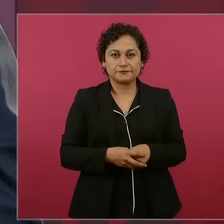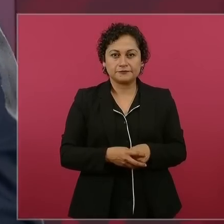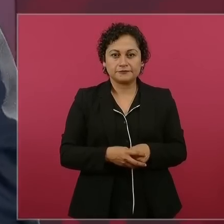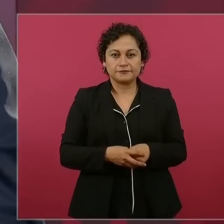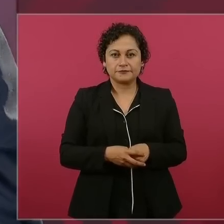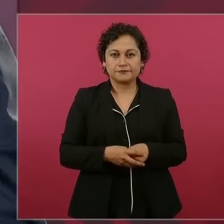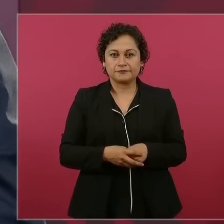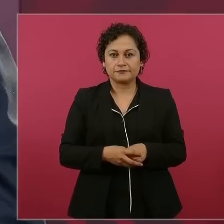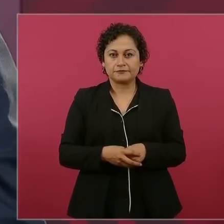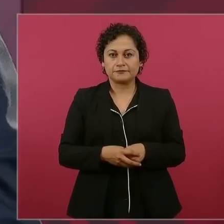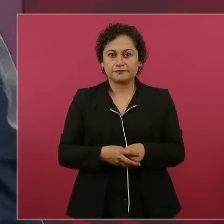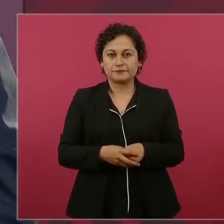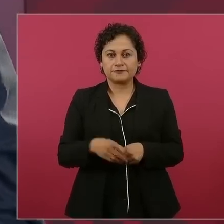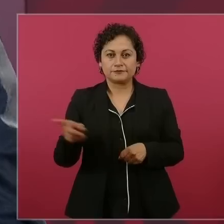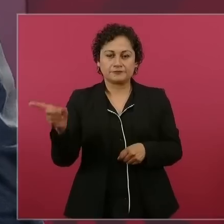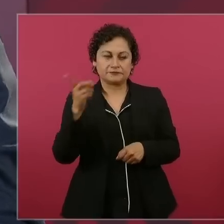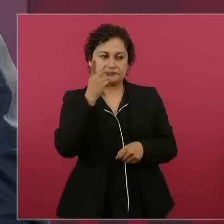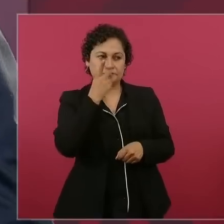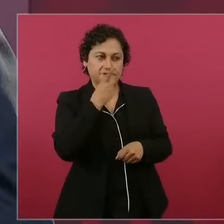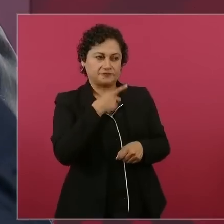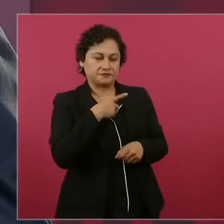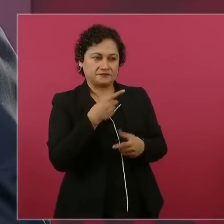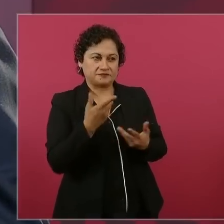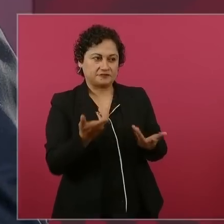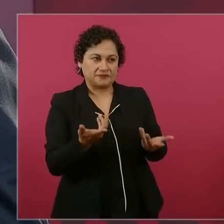¿Y qué quiere que hagamos?